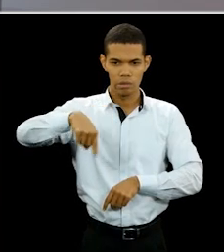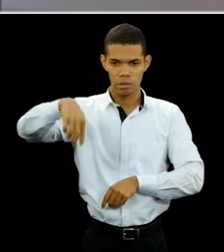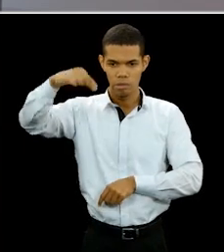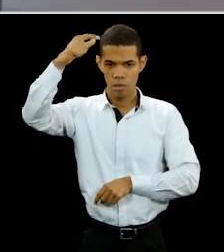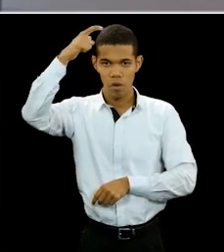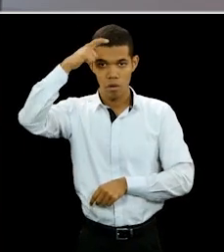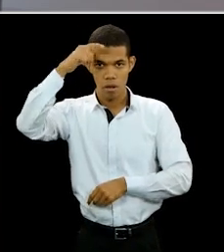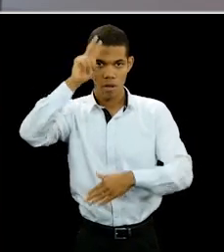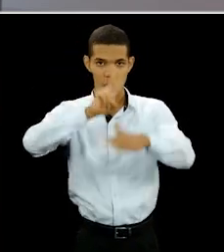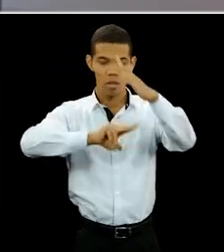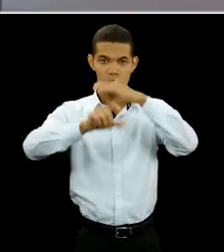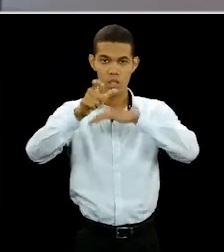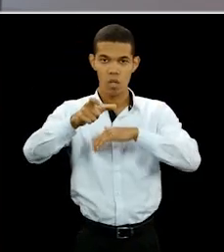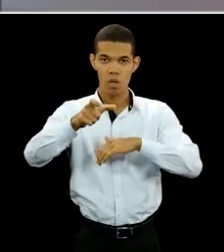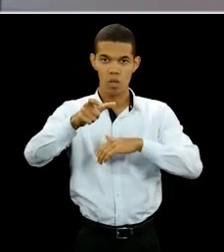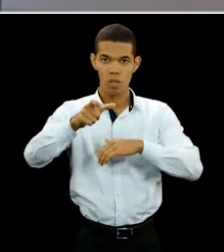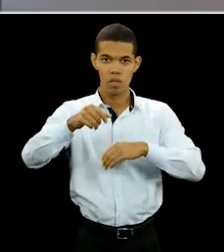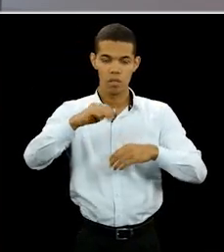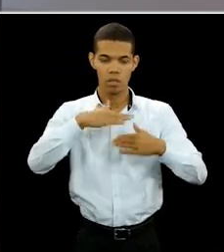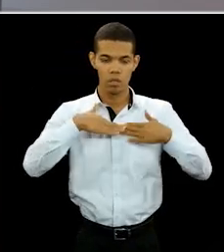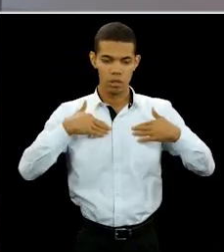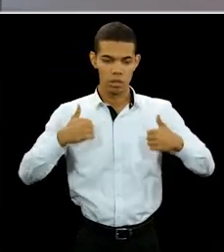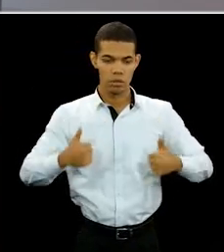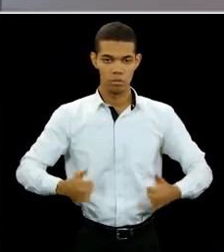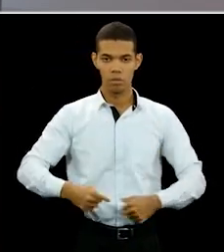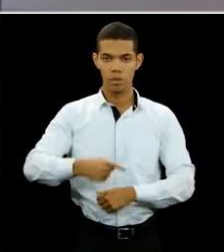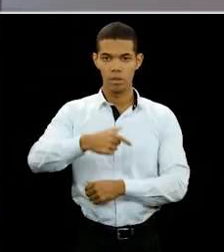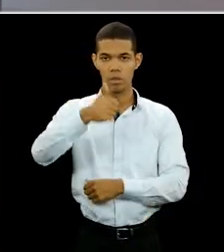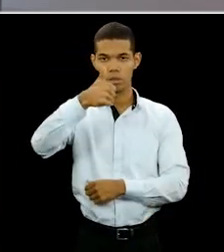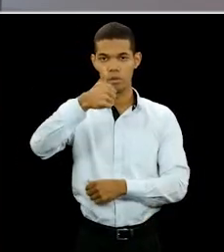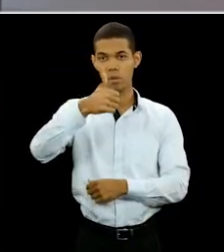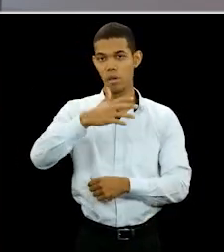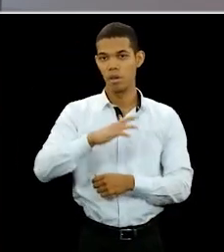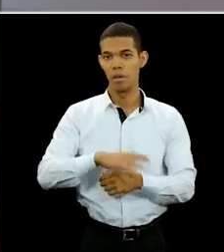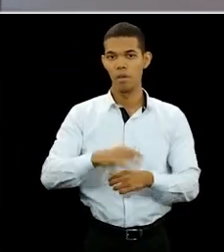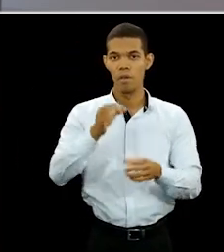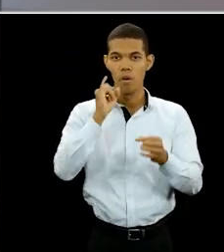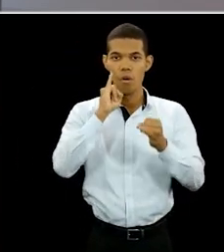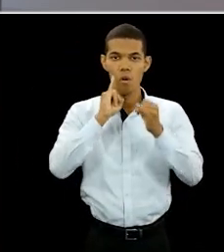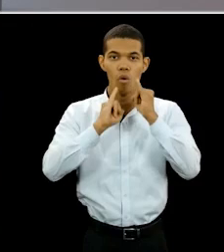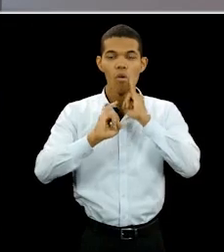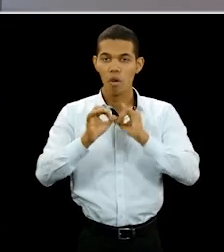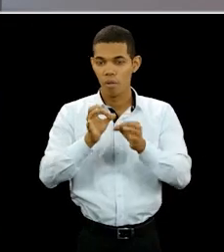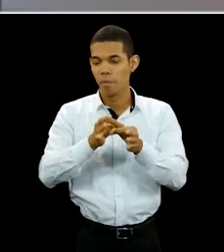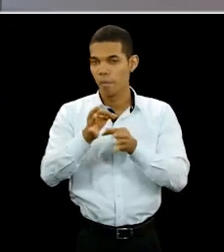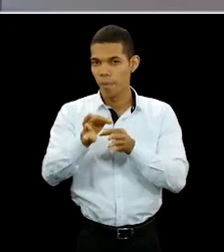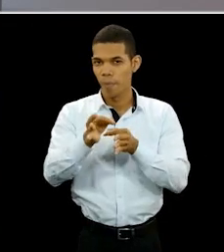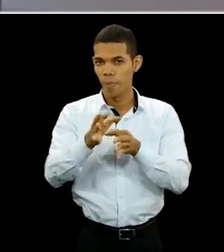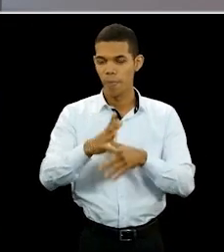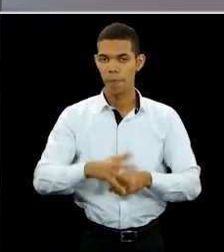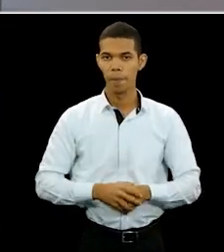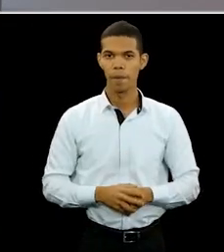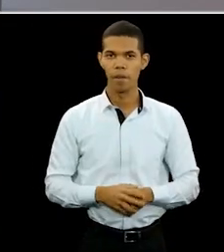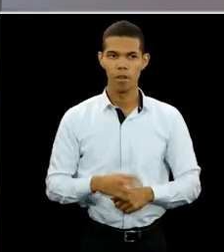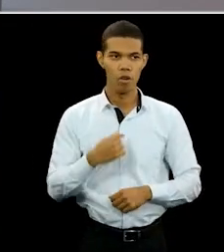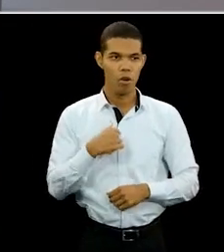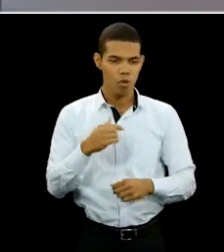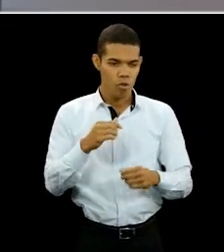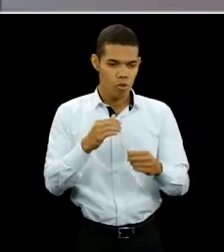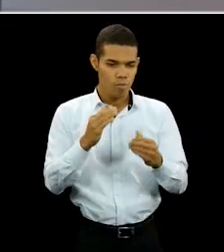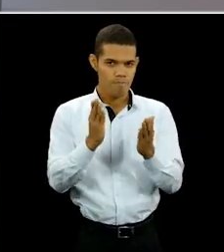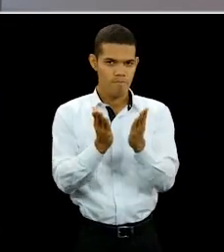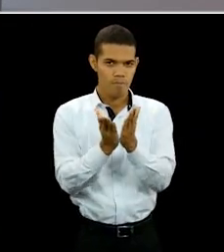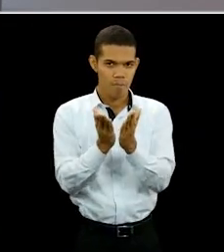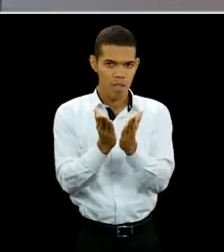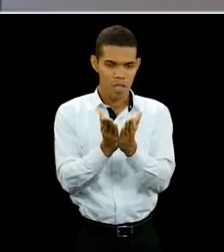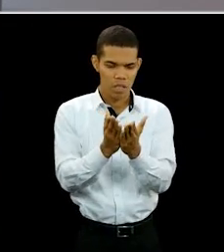decisiones de los sacerdotes en las decisiones del pueblo sin embargo cuando uno comienza a a estudiar las razones de